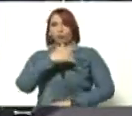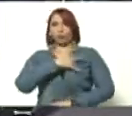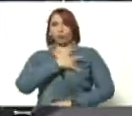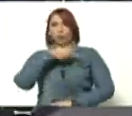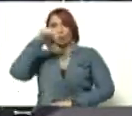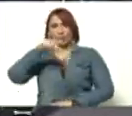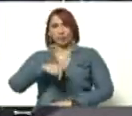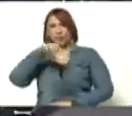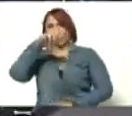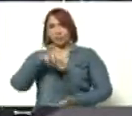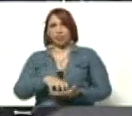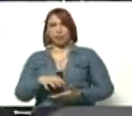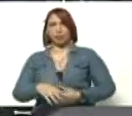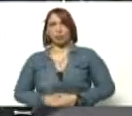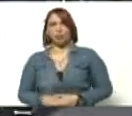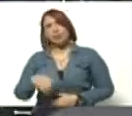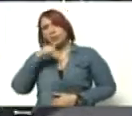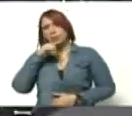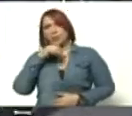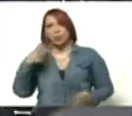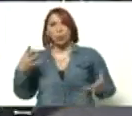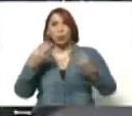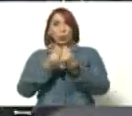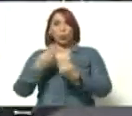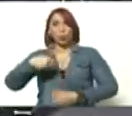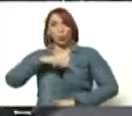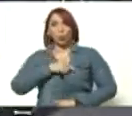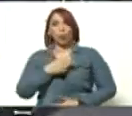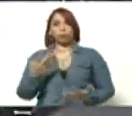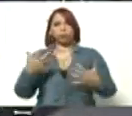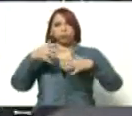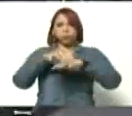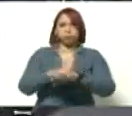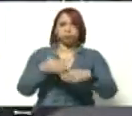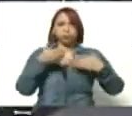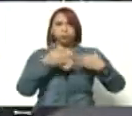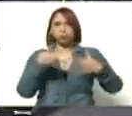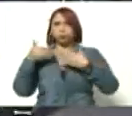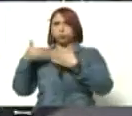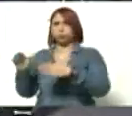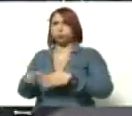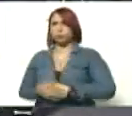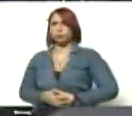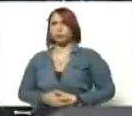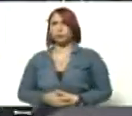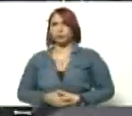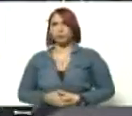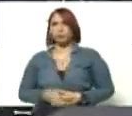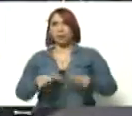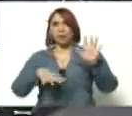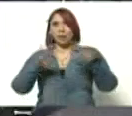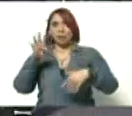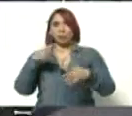Estado, quienes conjuntamente hemos articulado, ¿para qué? Para garantizarle a esos